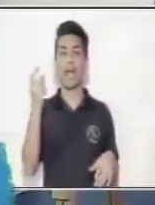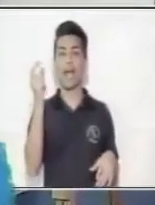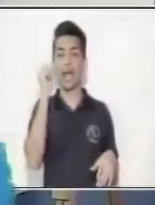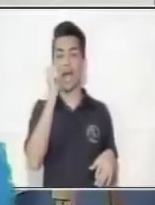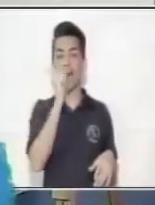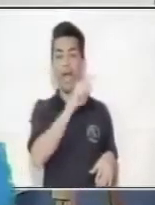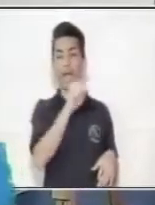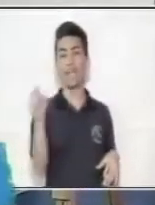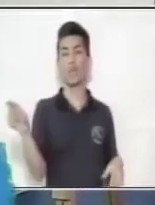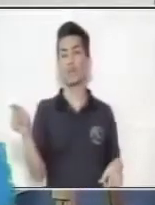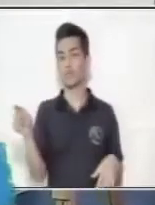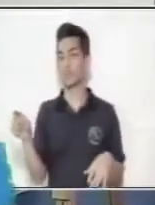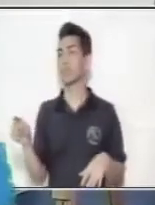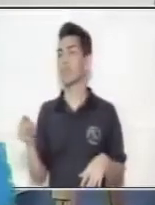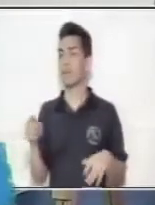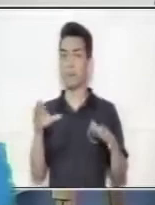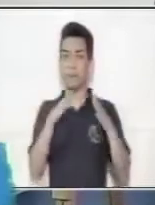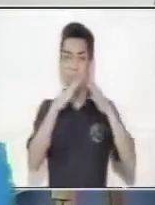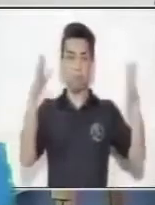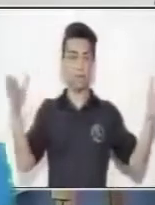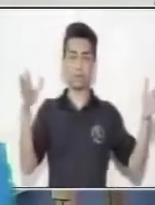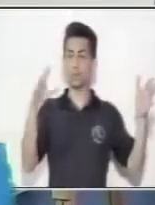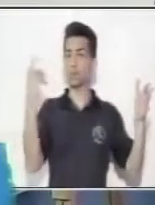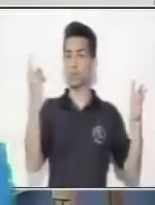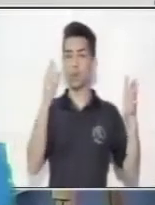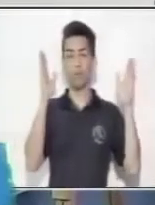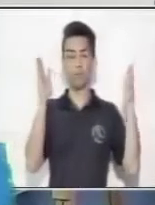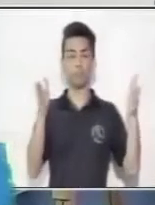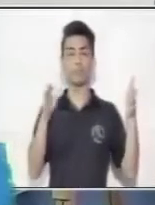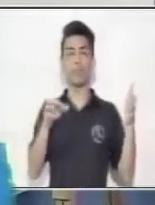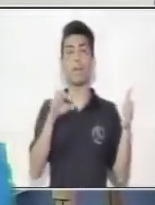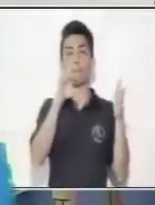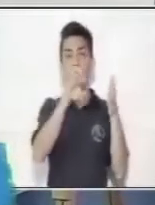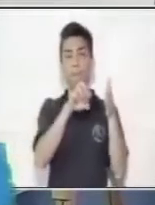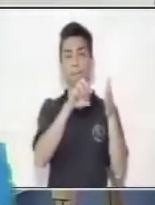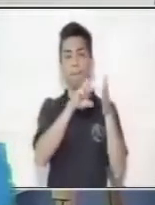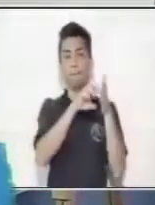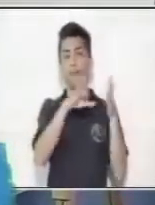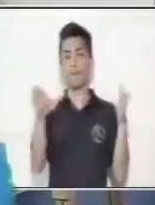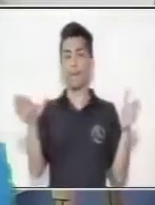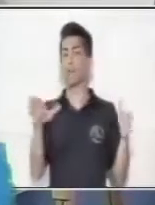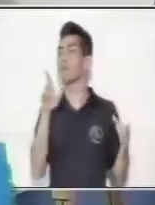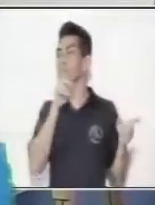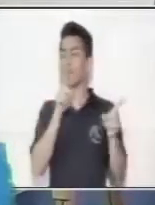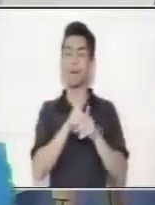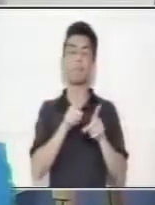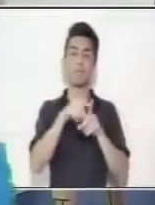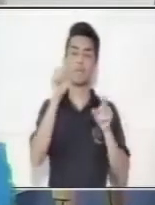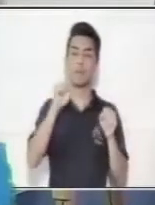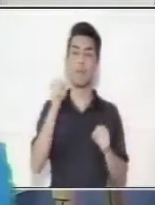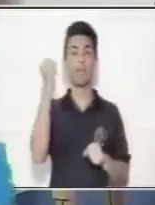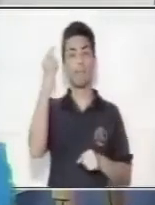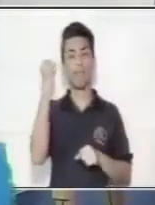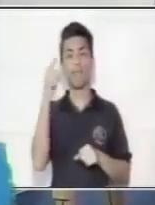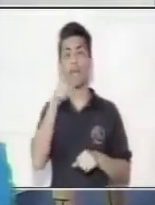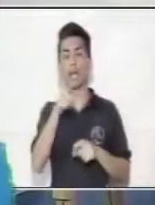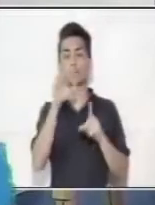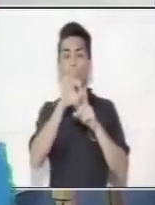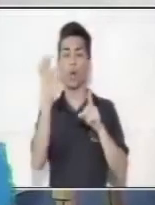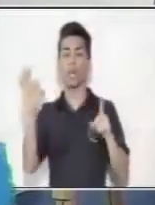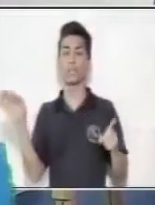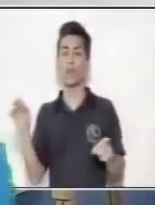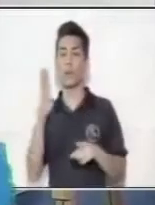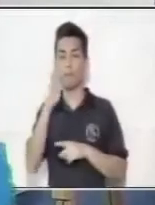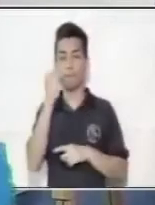predicado. Por lo tanto, también se considera como una oración bimembre. Entonces, es así como nosotros podemos identificar